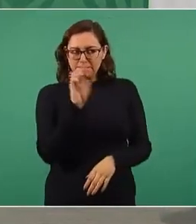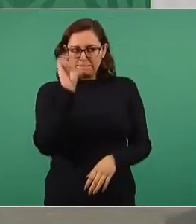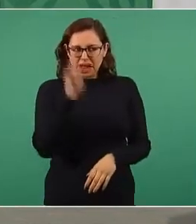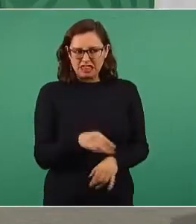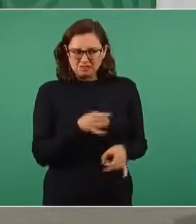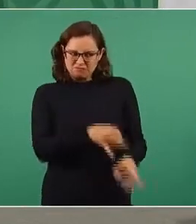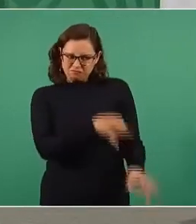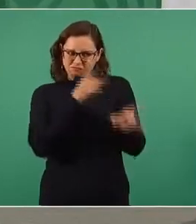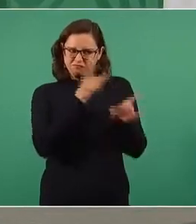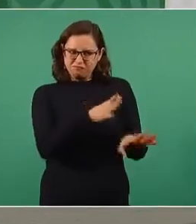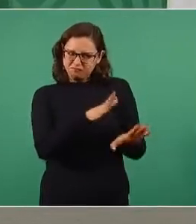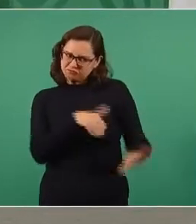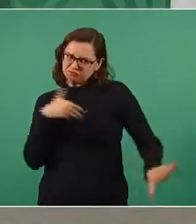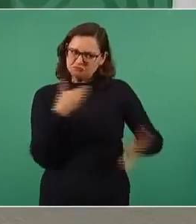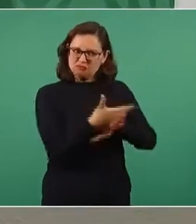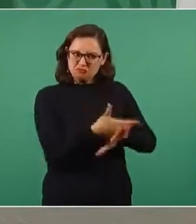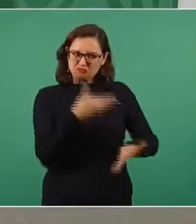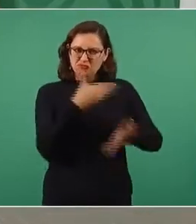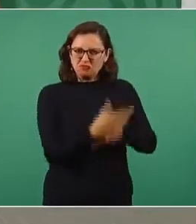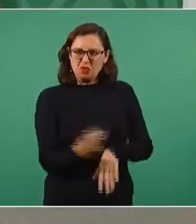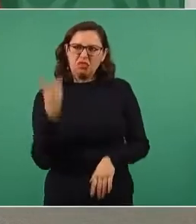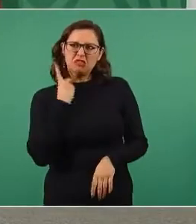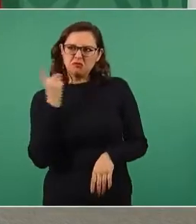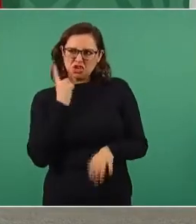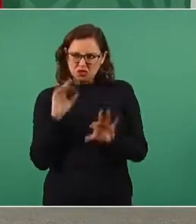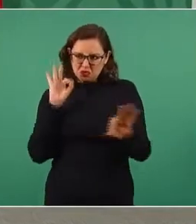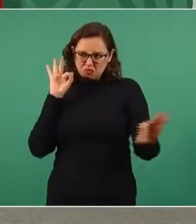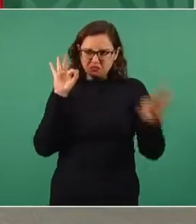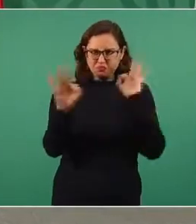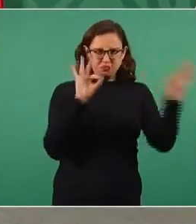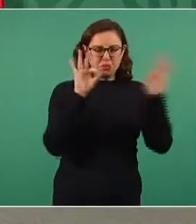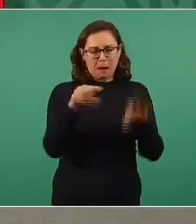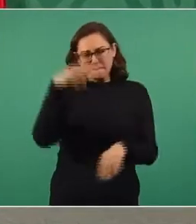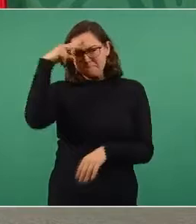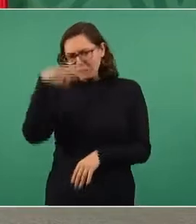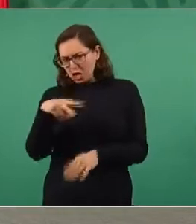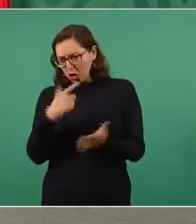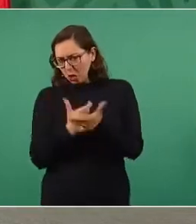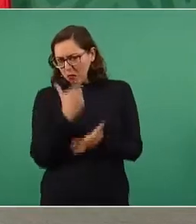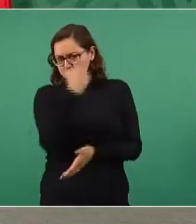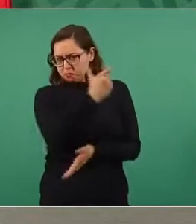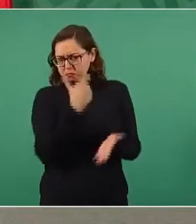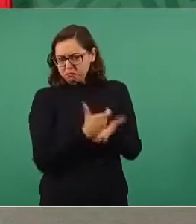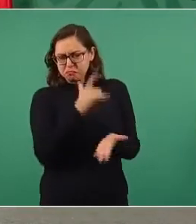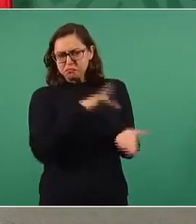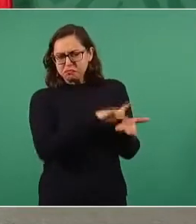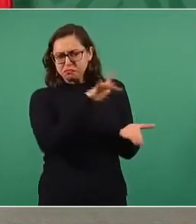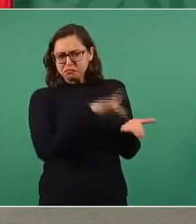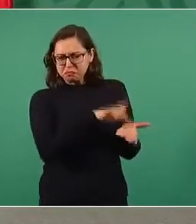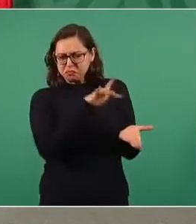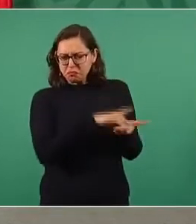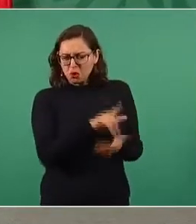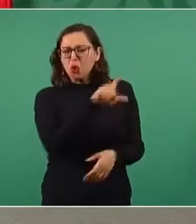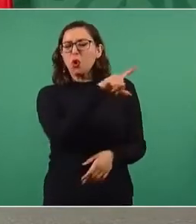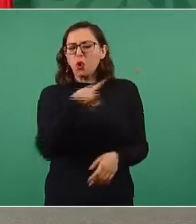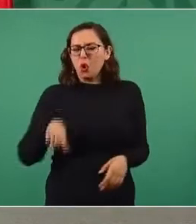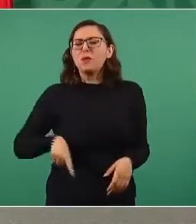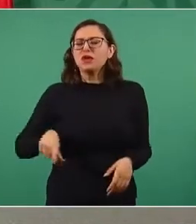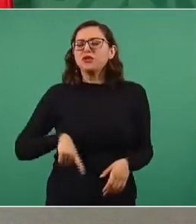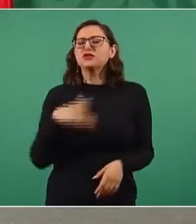diputados para que estén en contra del presidente Biden, bueno, pues ¿qué crees tú que nos diría el gobierno de Estados Unidos? Nos aplicaría un